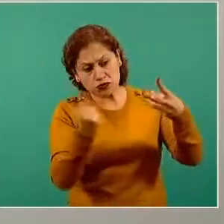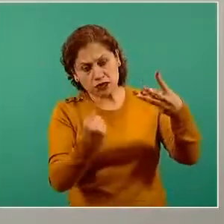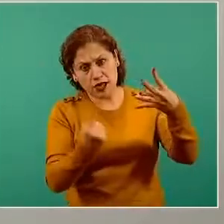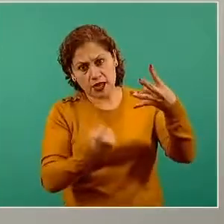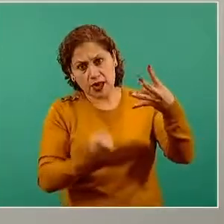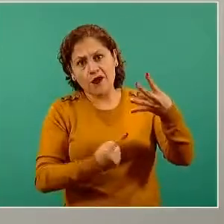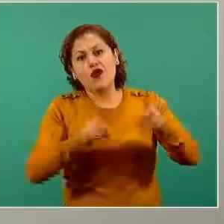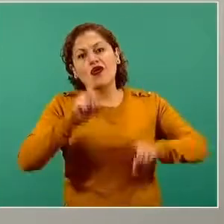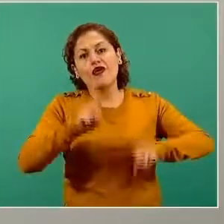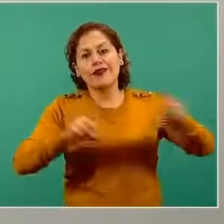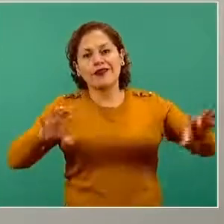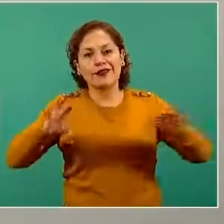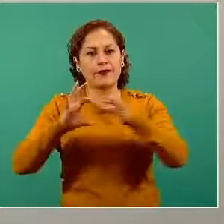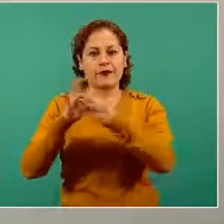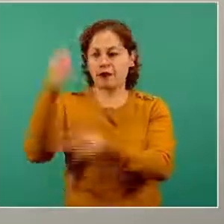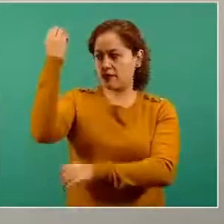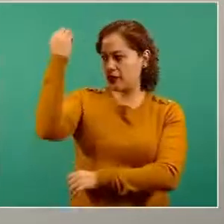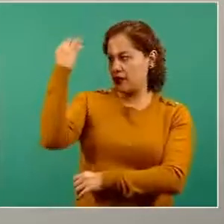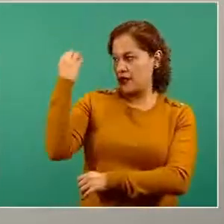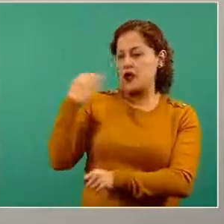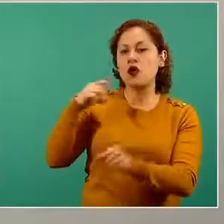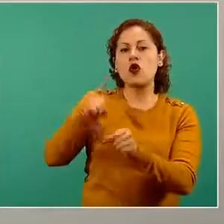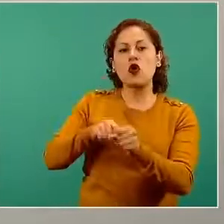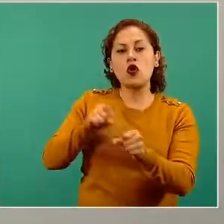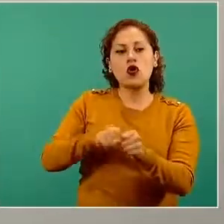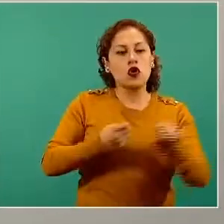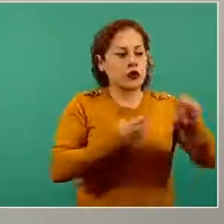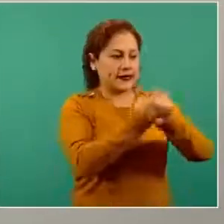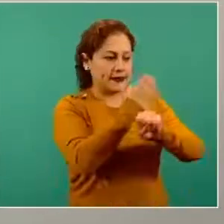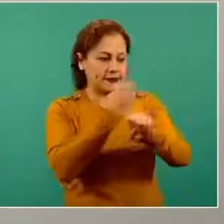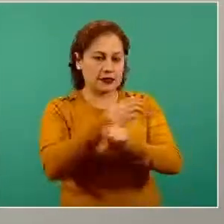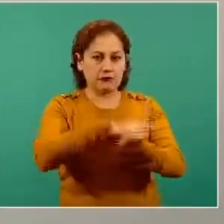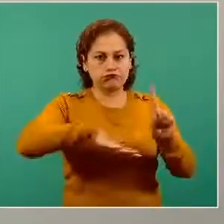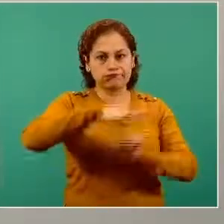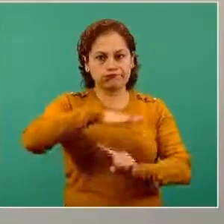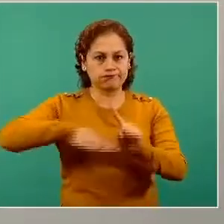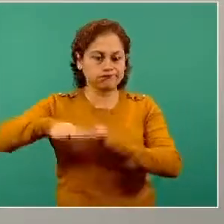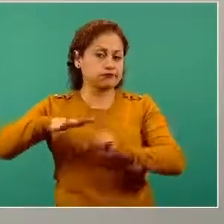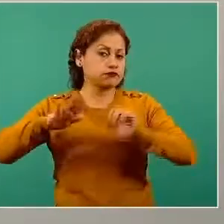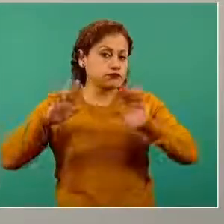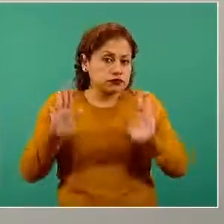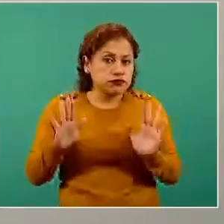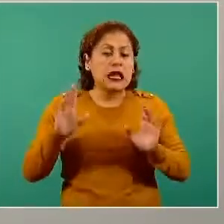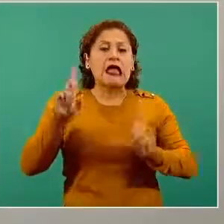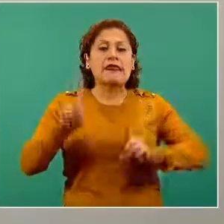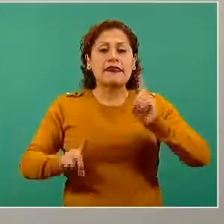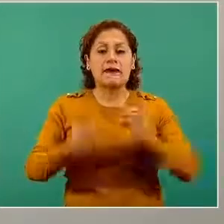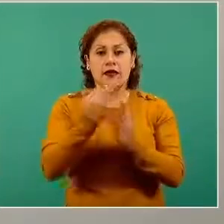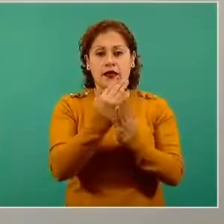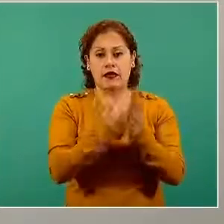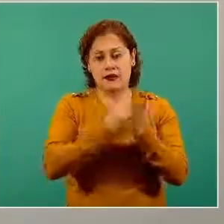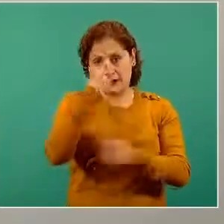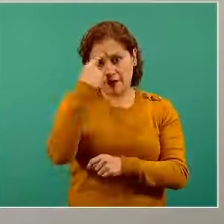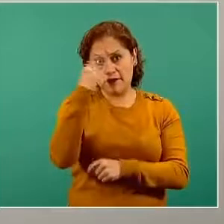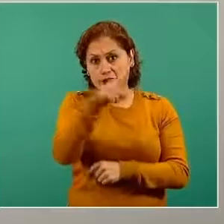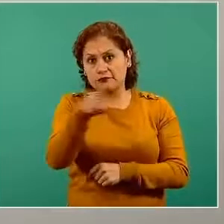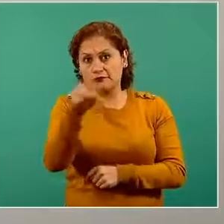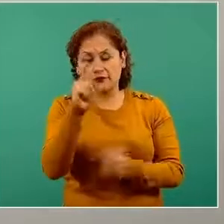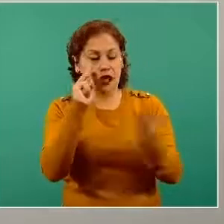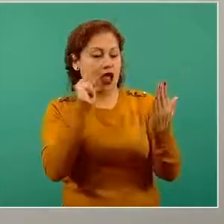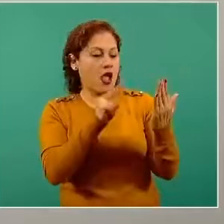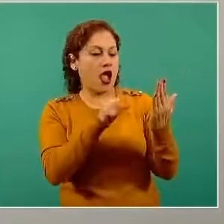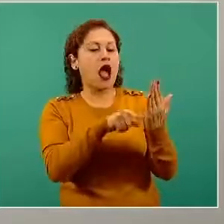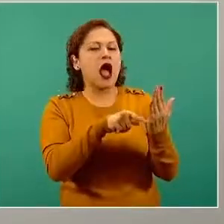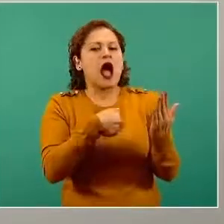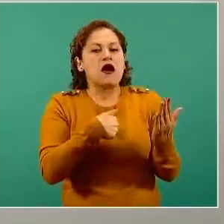riesgo correspondientes para cada entidad, como un marco general, como un marco en el que nos podemos mover un poco dentro de ese